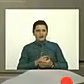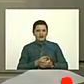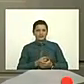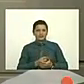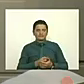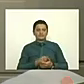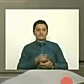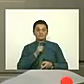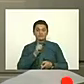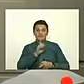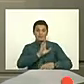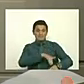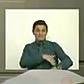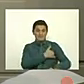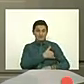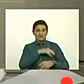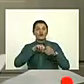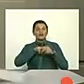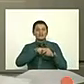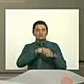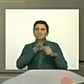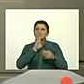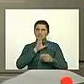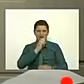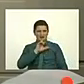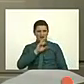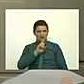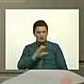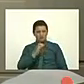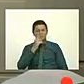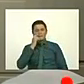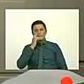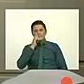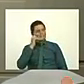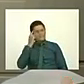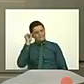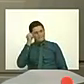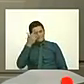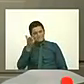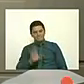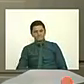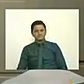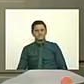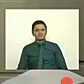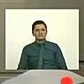Y en ese momento el ministro de Transporte creo que era Cardón, si mal no recuerdo.